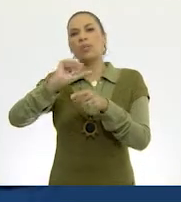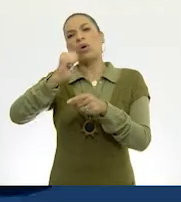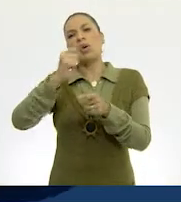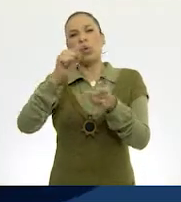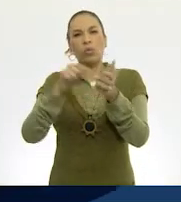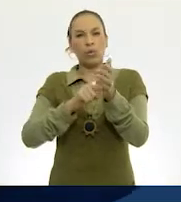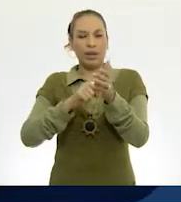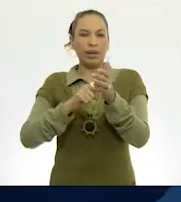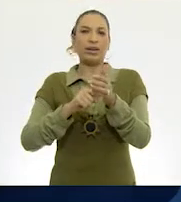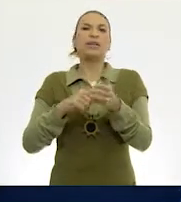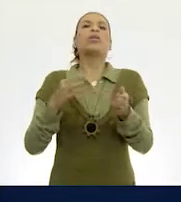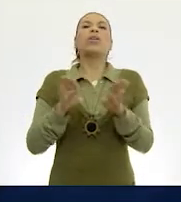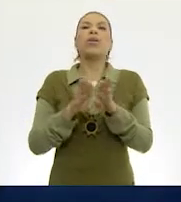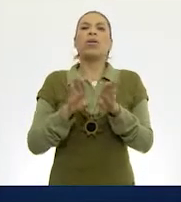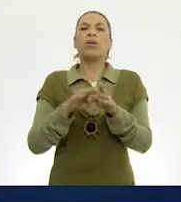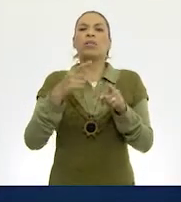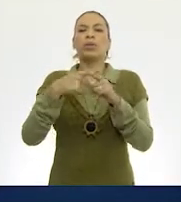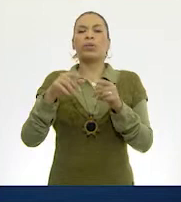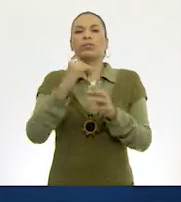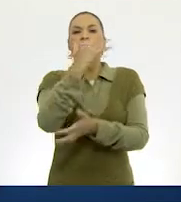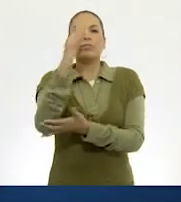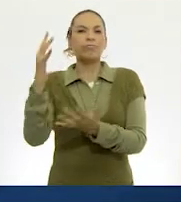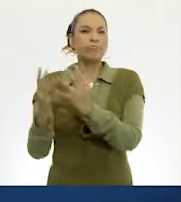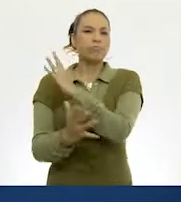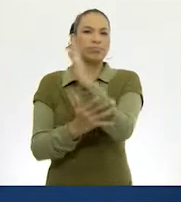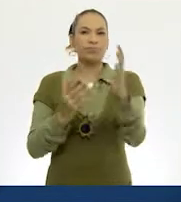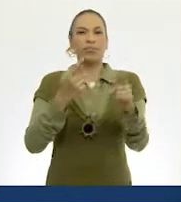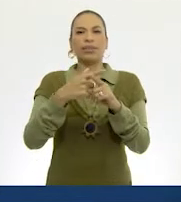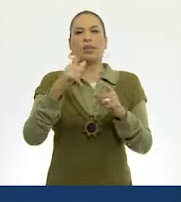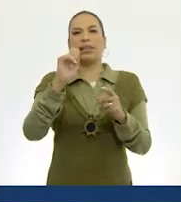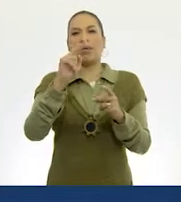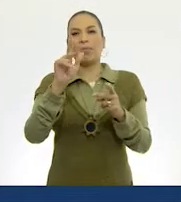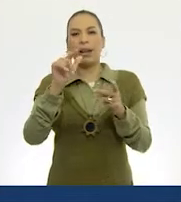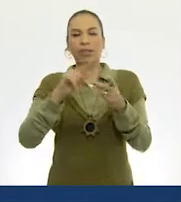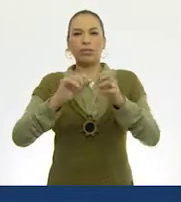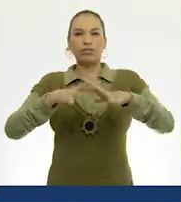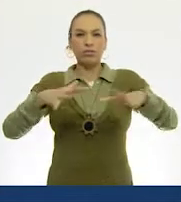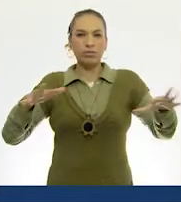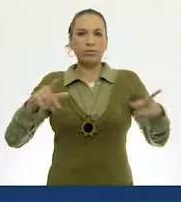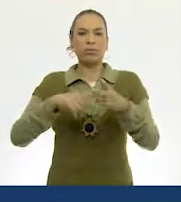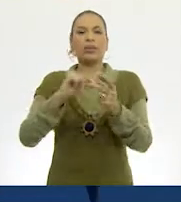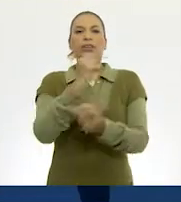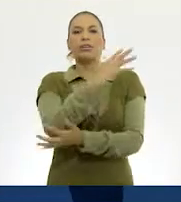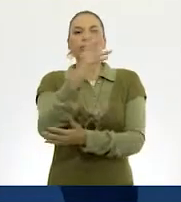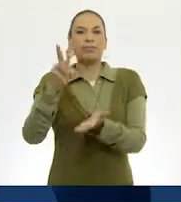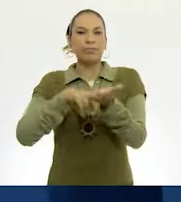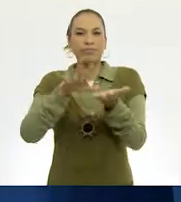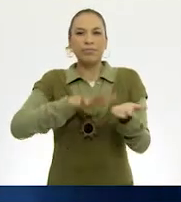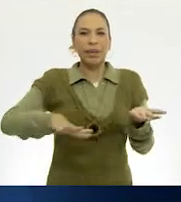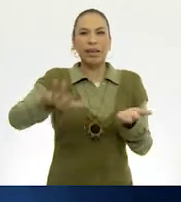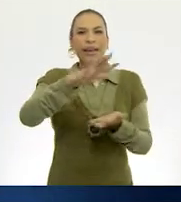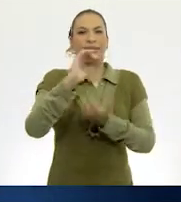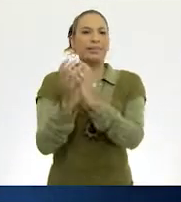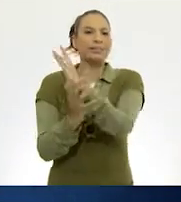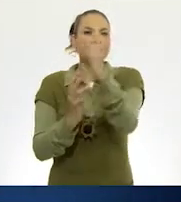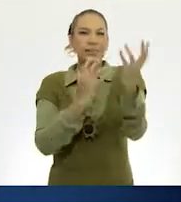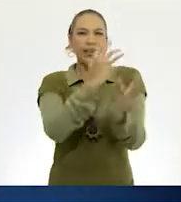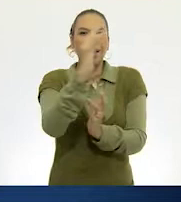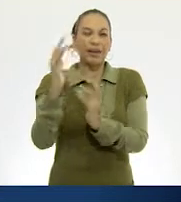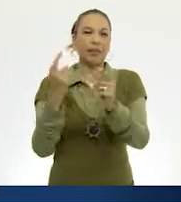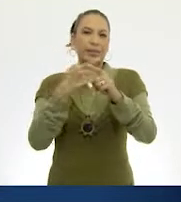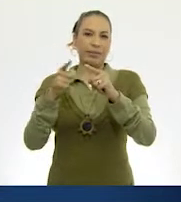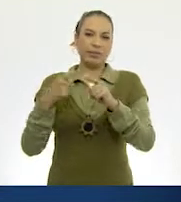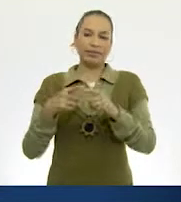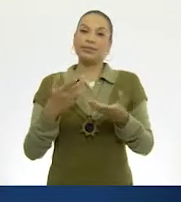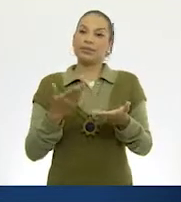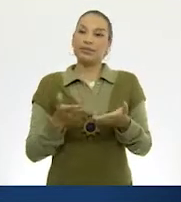lugares, como herbazales y bosques templados, costas, praderas, bosques tropicales, selvas y finalmente